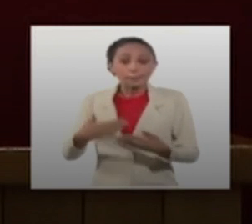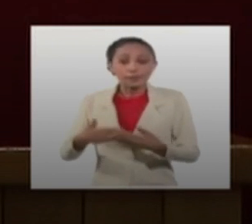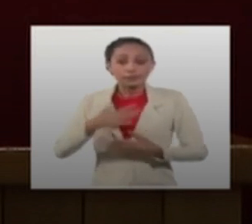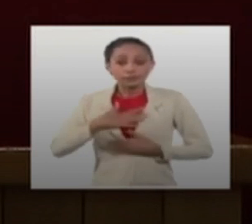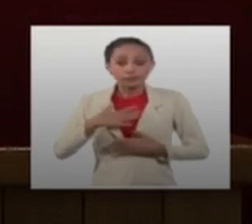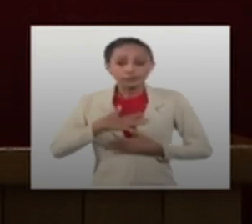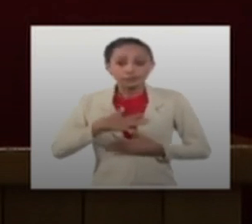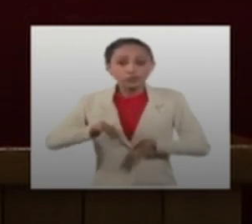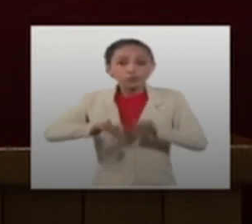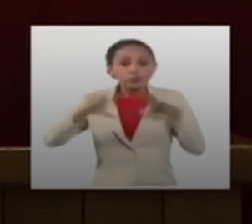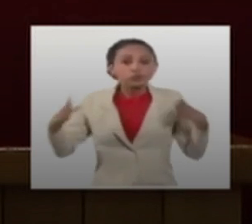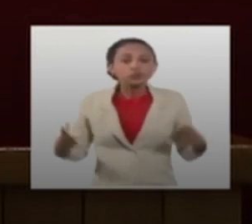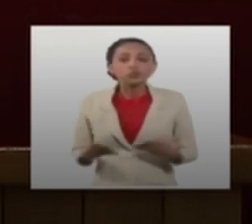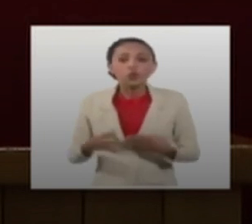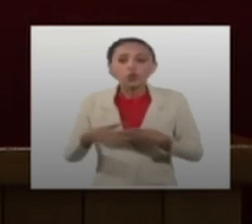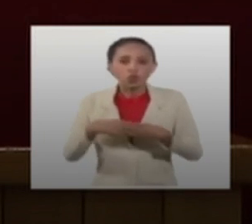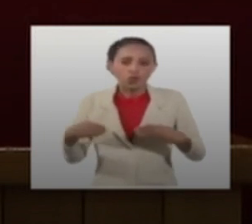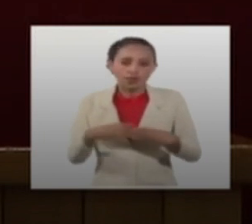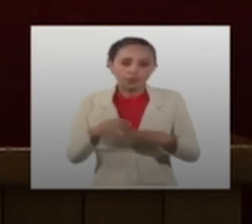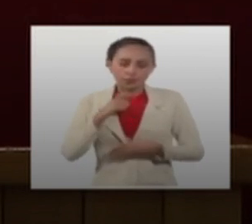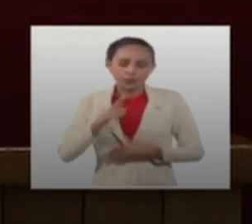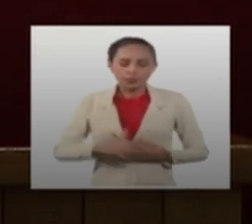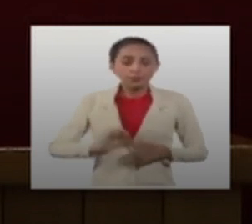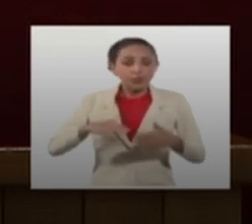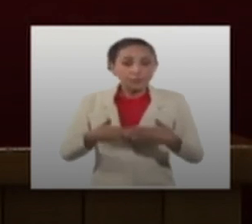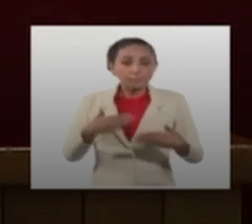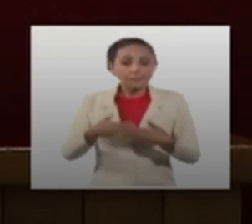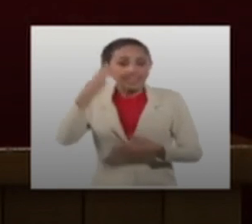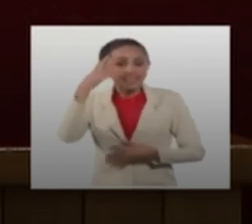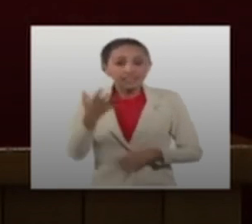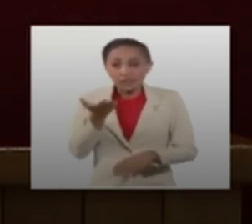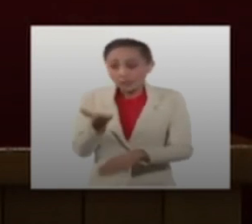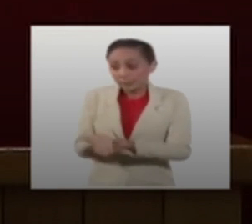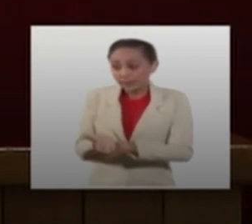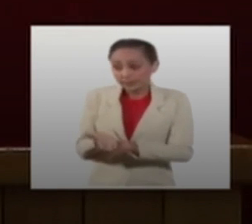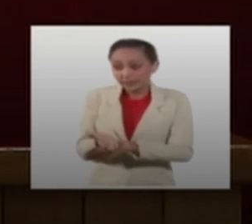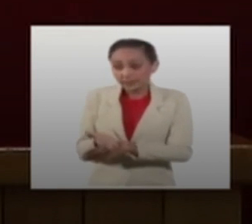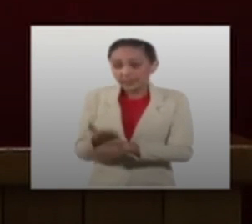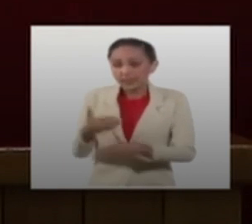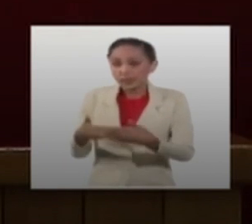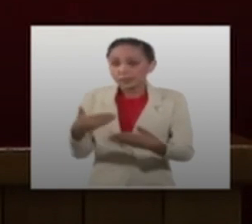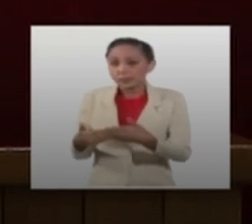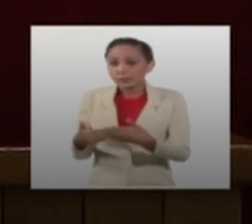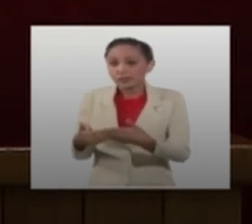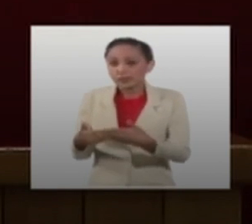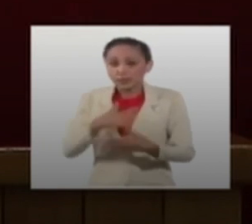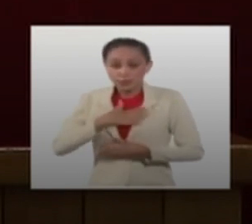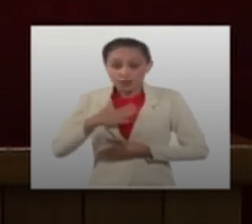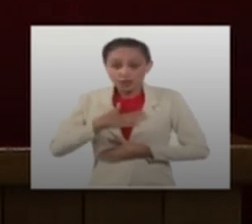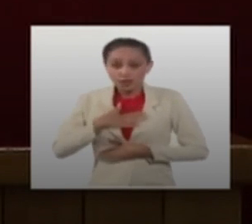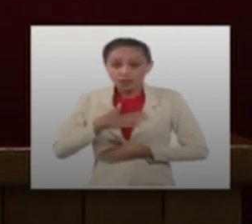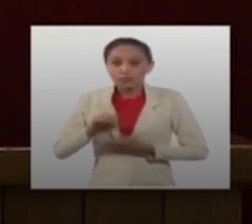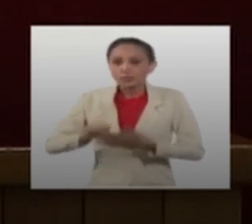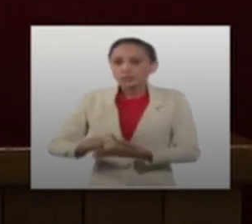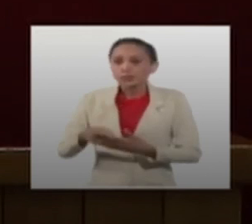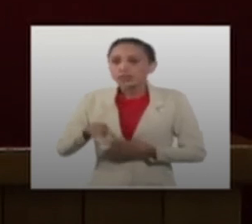dolarizadas. O sea, las empresas estatales están exigiéndole al sector no estatal que para venderle bienes y servicios le pague con